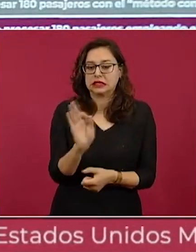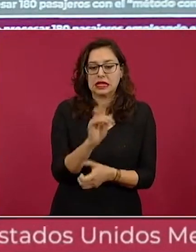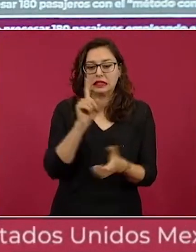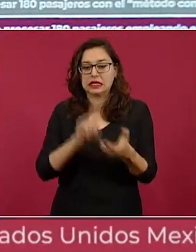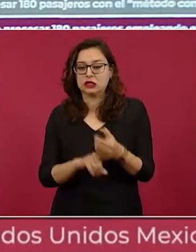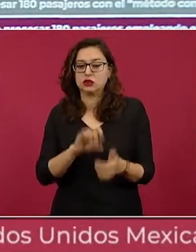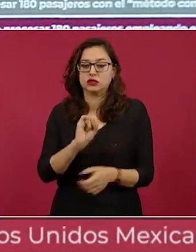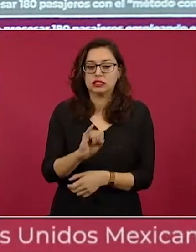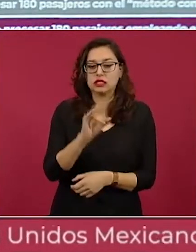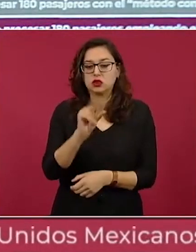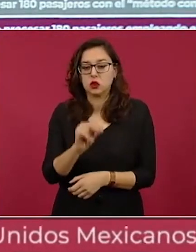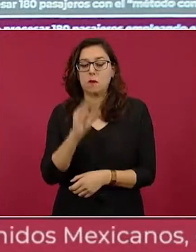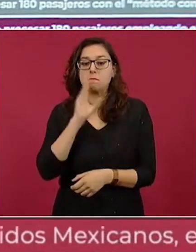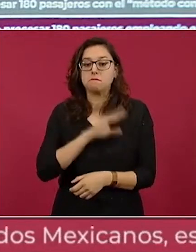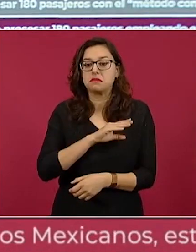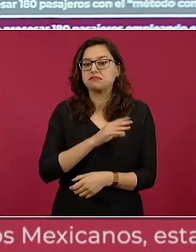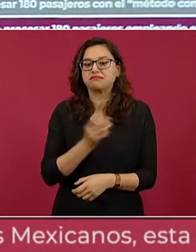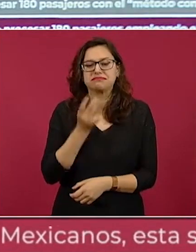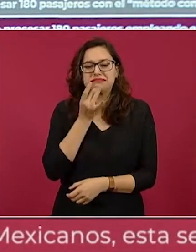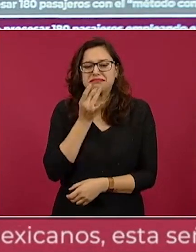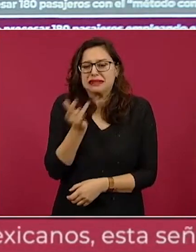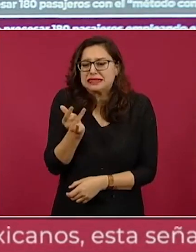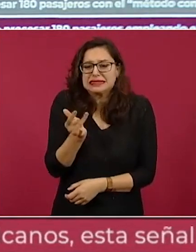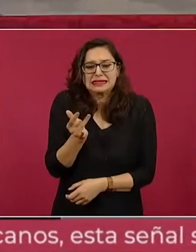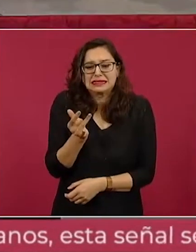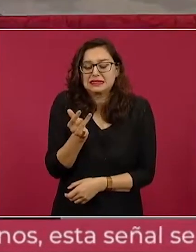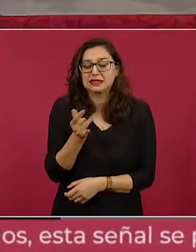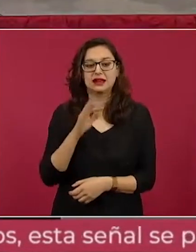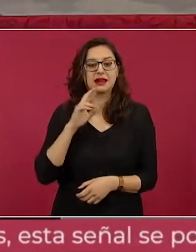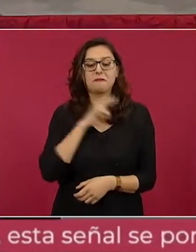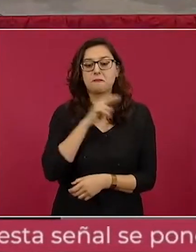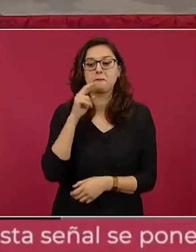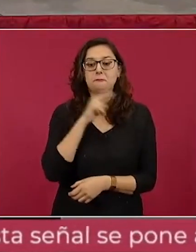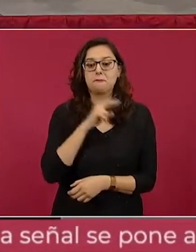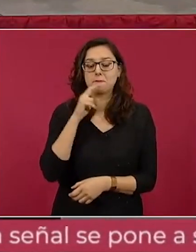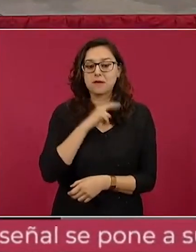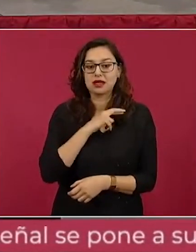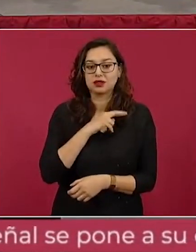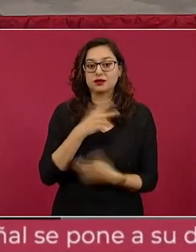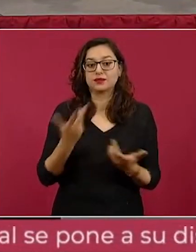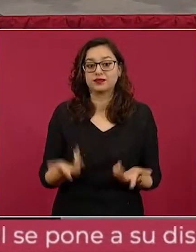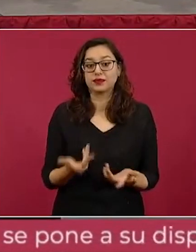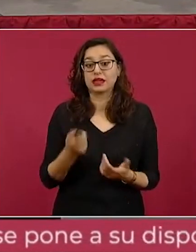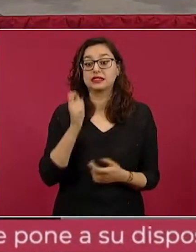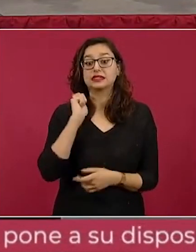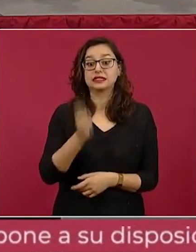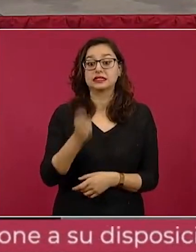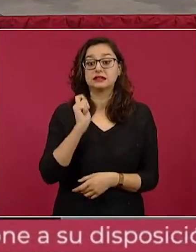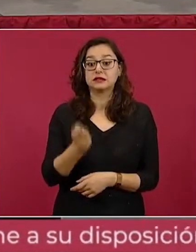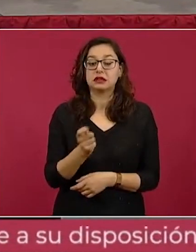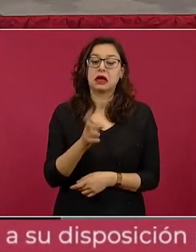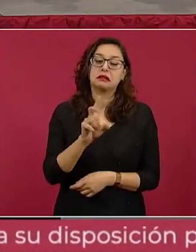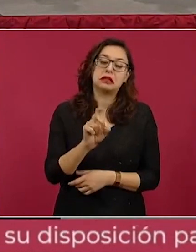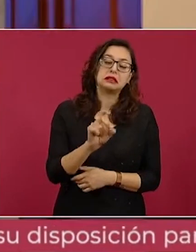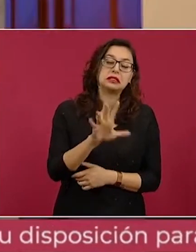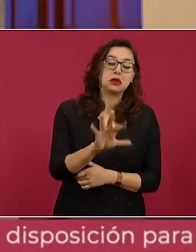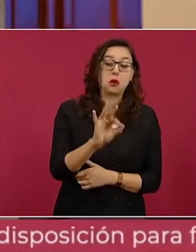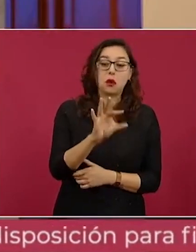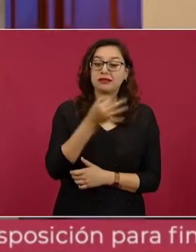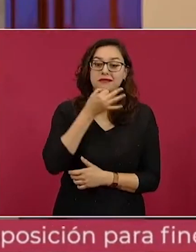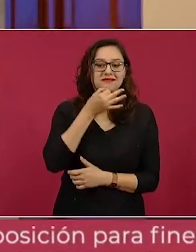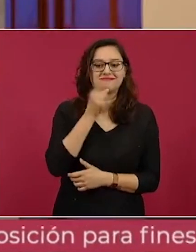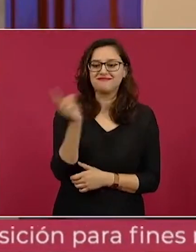peligrosas en un promedio de 30 segundos. Y eso nos permite abatir de los 35 a 40 minutos que se tardan los pasajeros